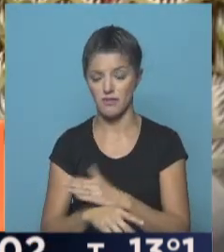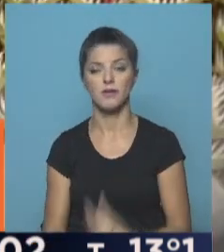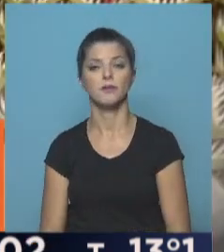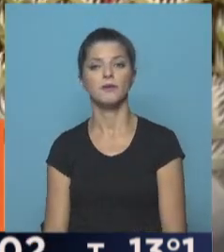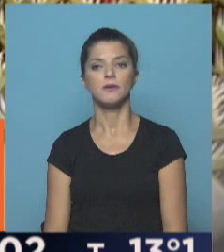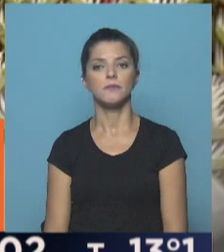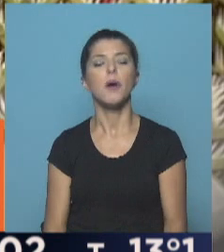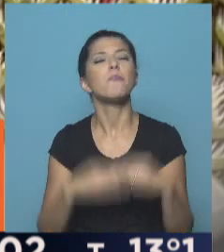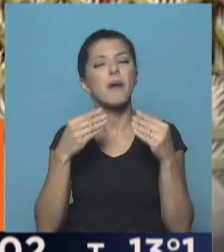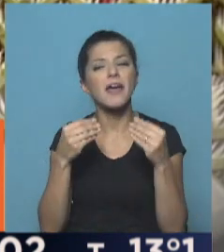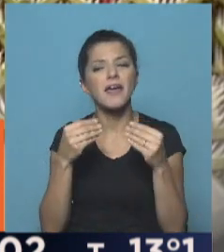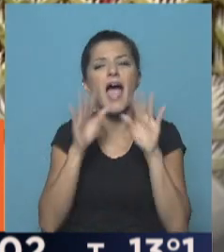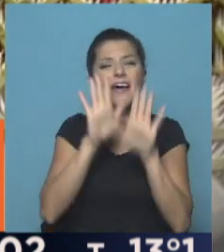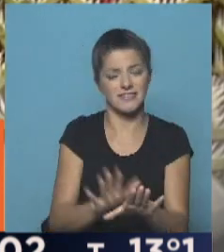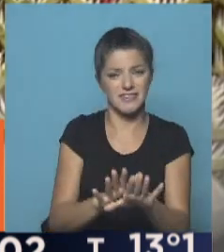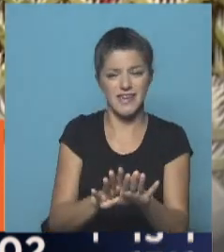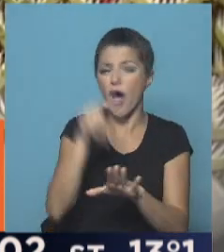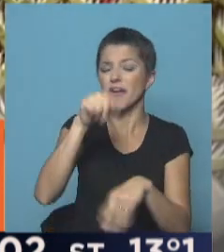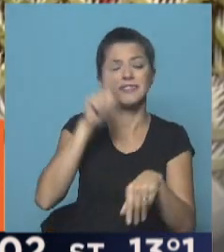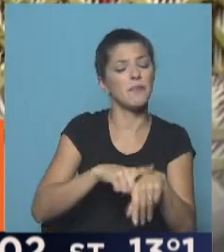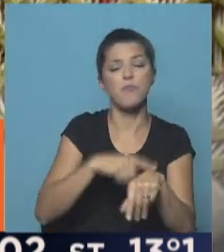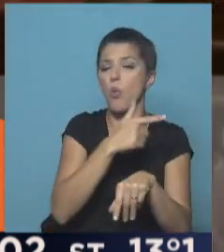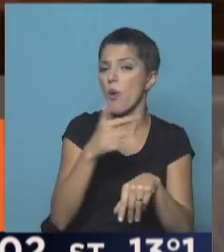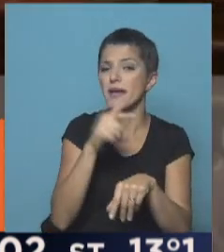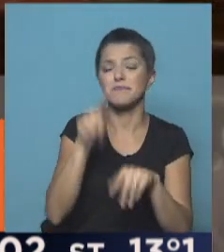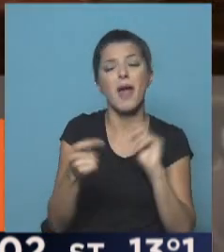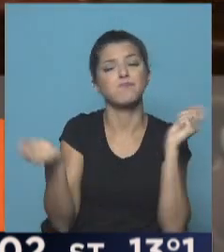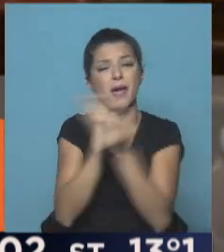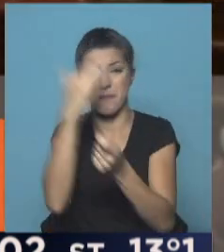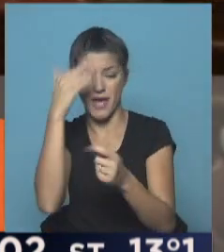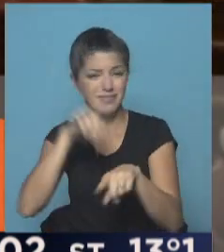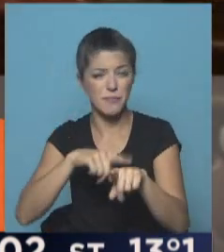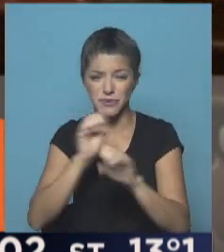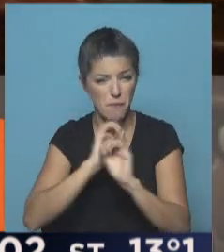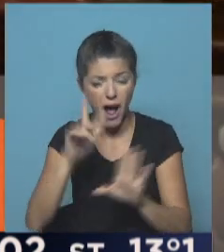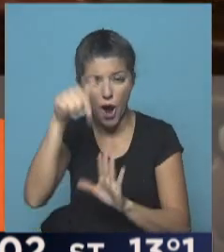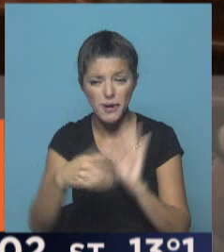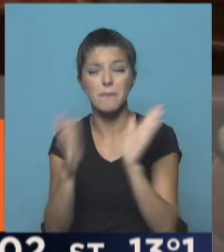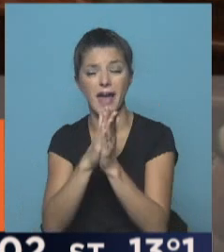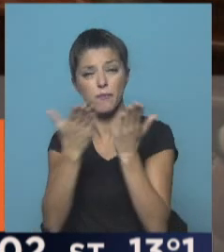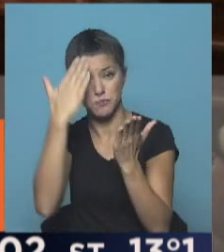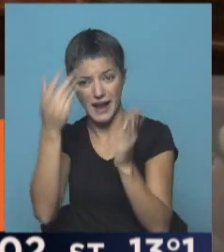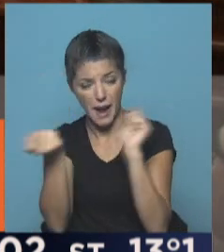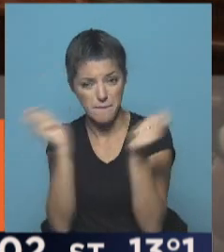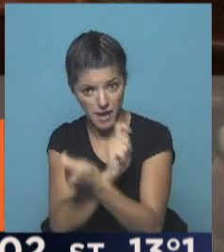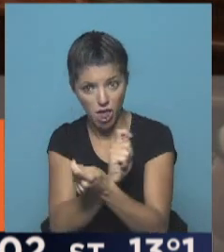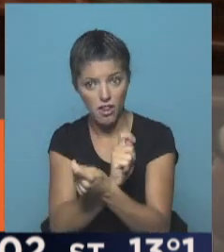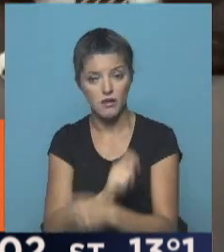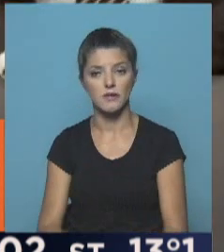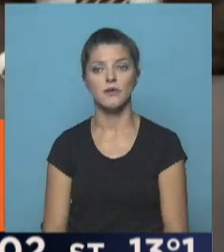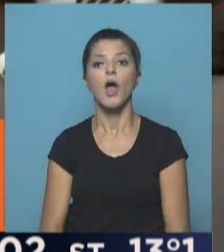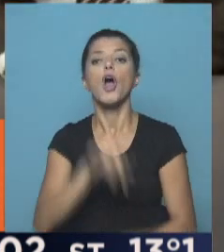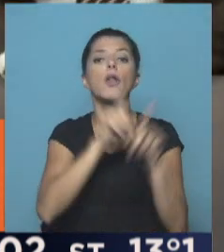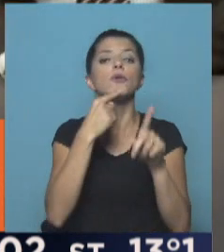necesario, pertinente ni conveniente llevar a cabo una transformación del Estado en los términos que podría suponer una